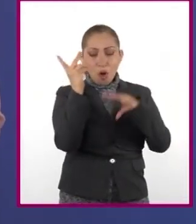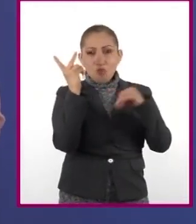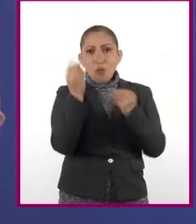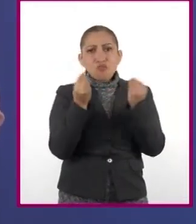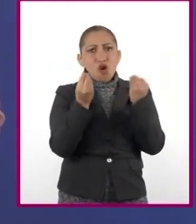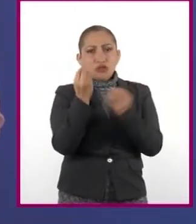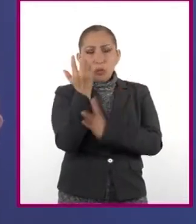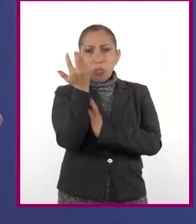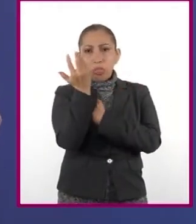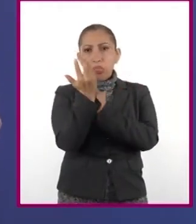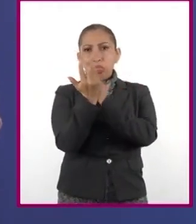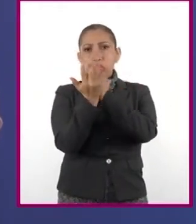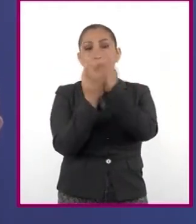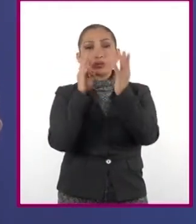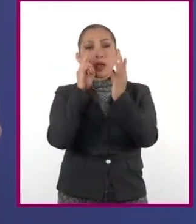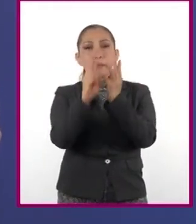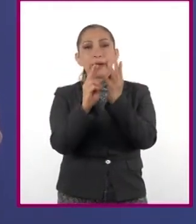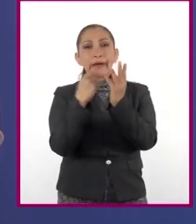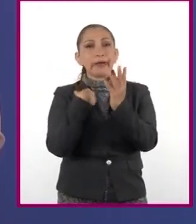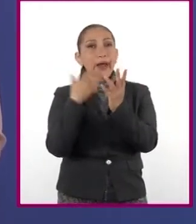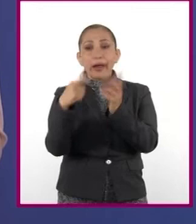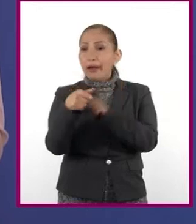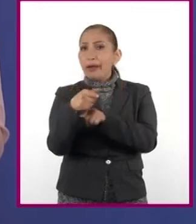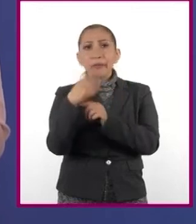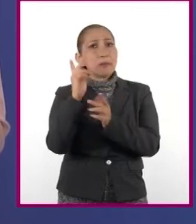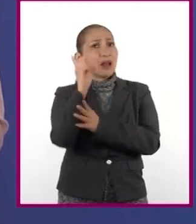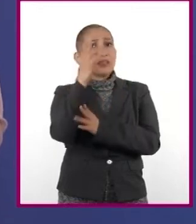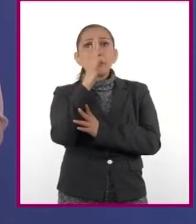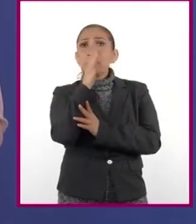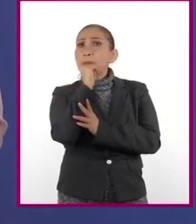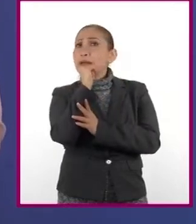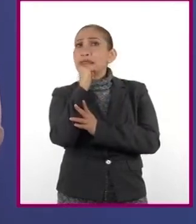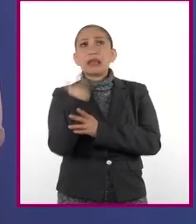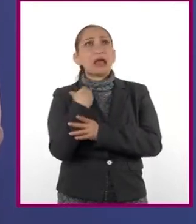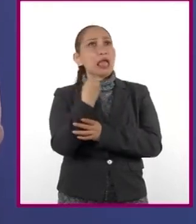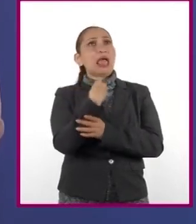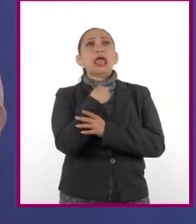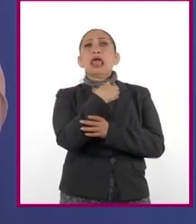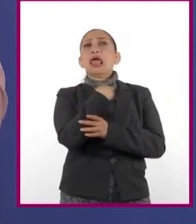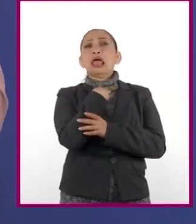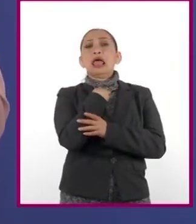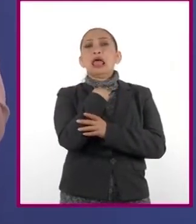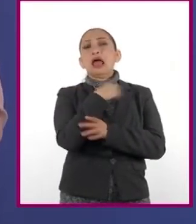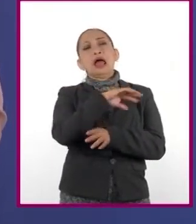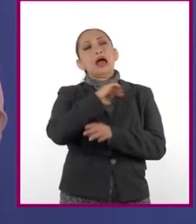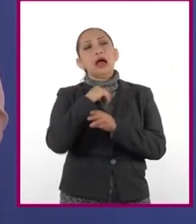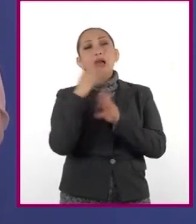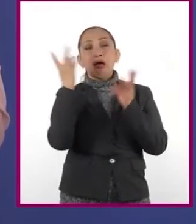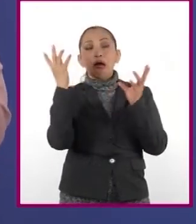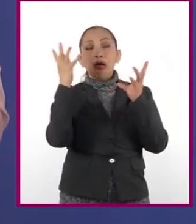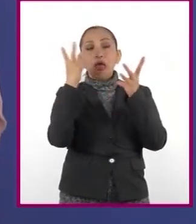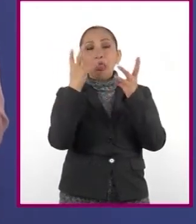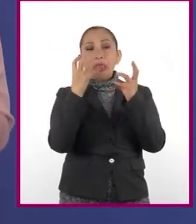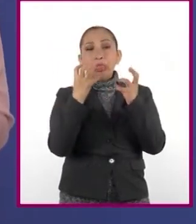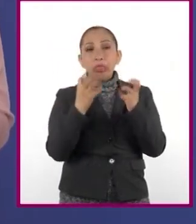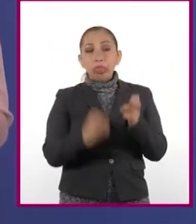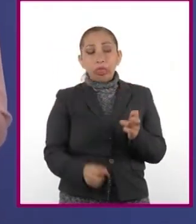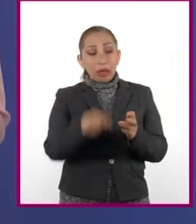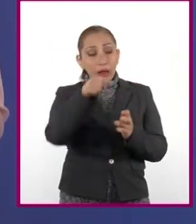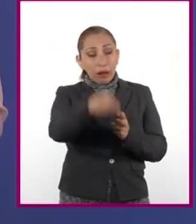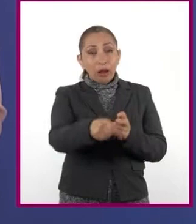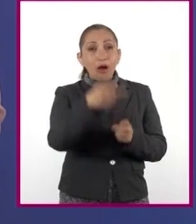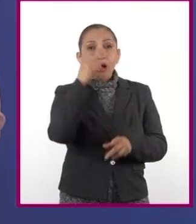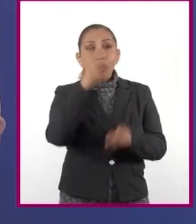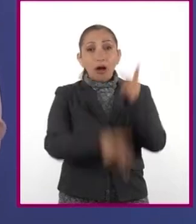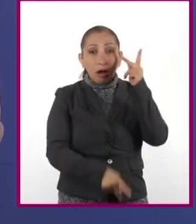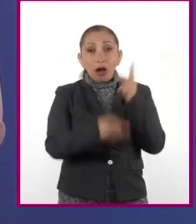se genera un incremento que sale de la capacidad de carga de un ecosistema, agotando los recursos u